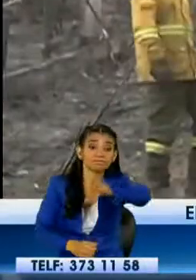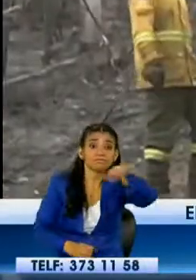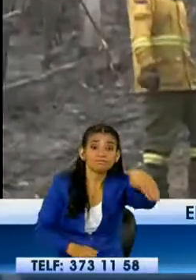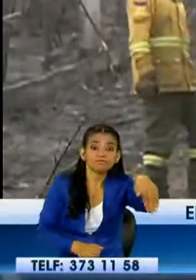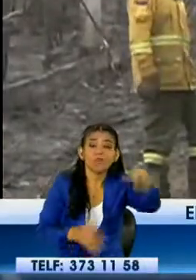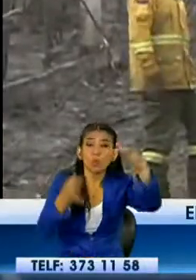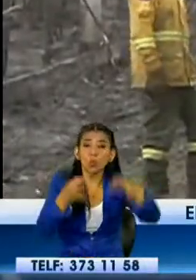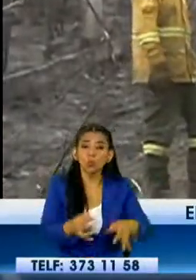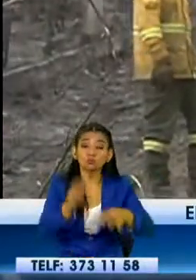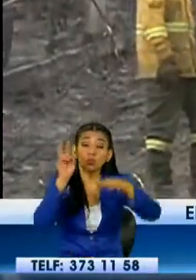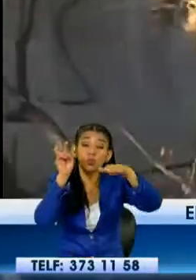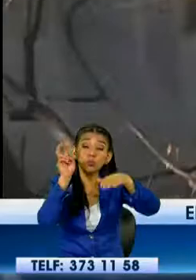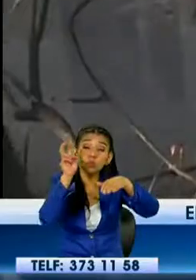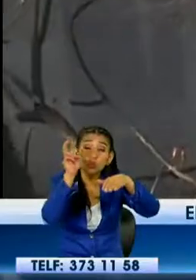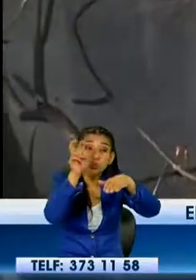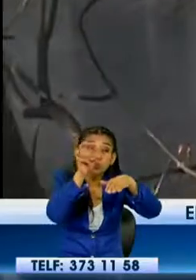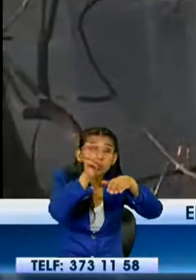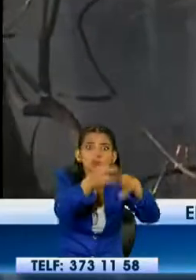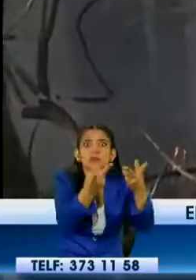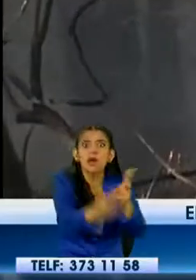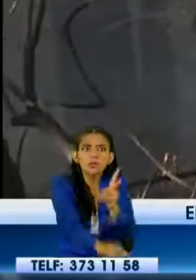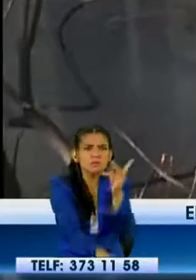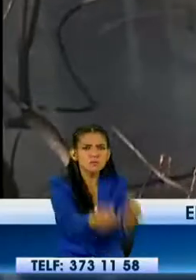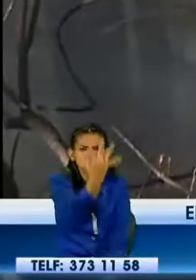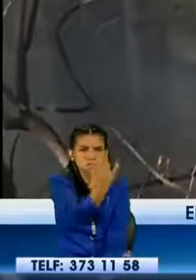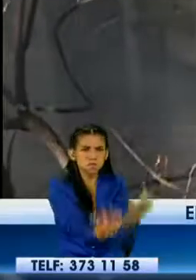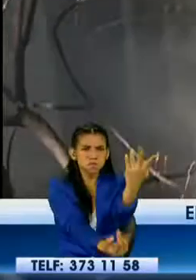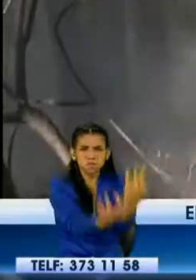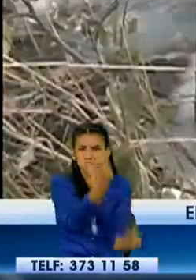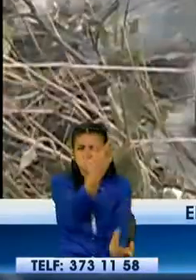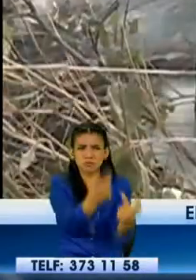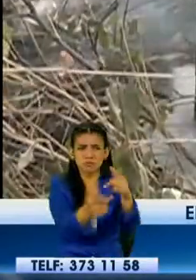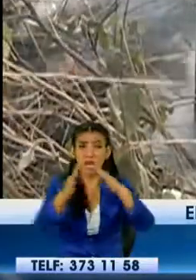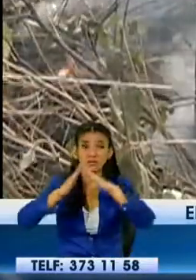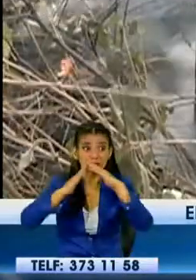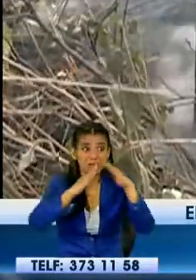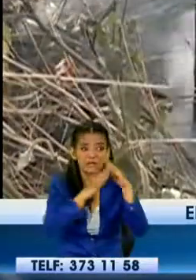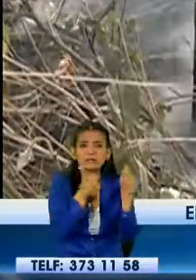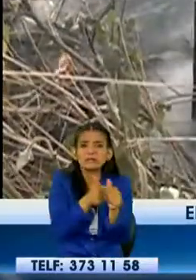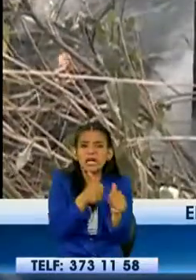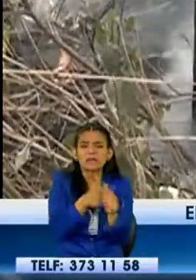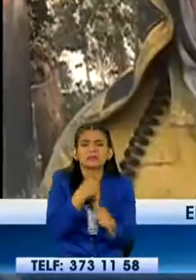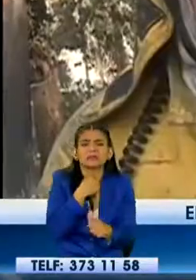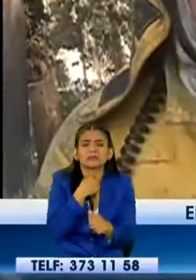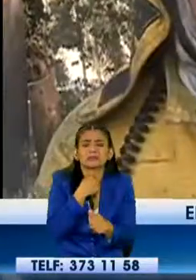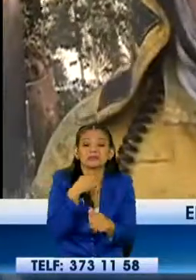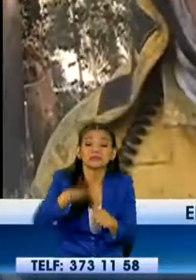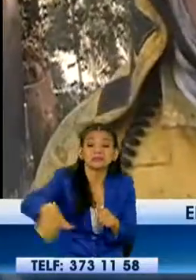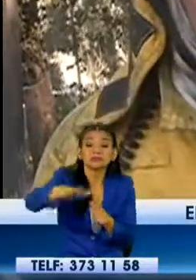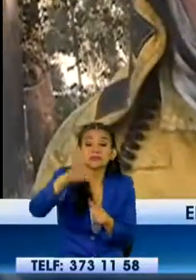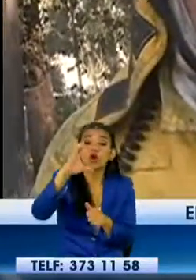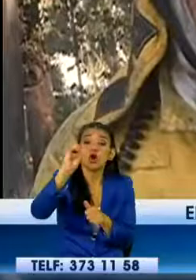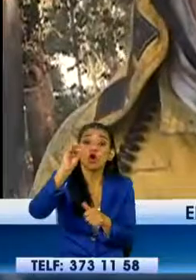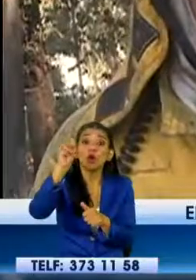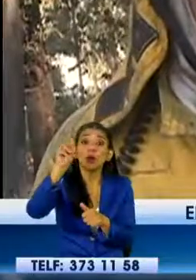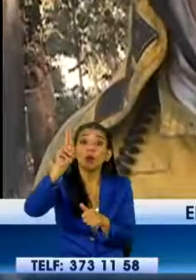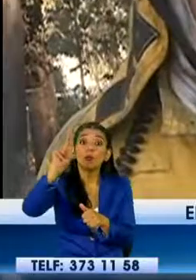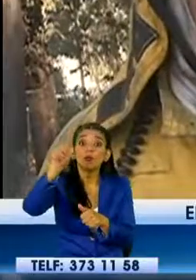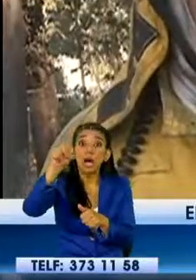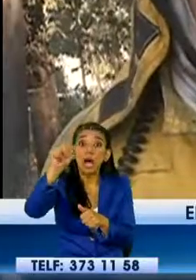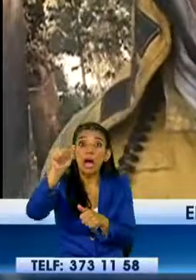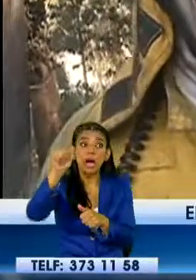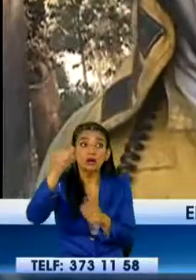del teleférico, un incendio se propagaba rápidamente, amenazando a las casas del sector de la comuna. Unas 2 a 3 hectáreas quemadas